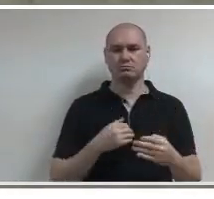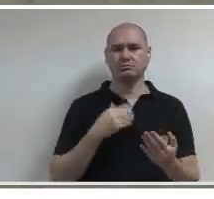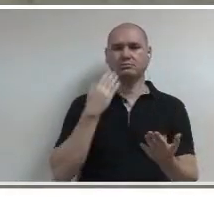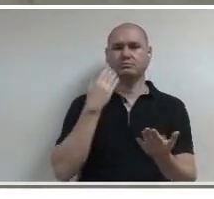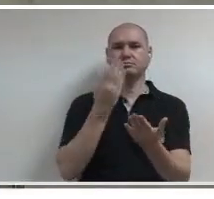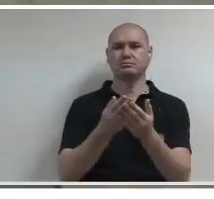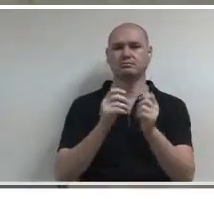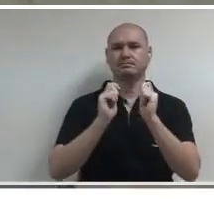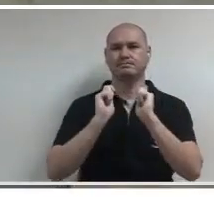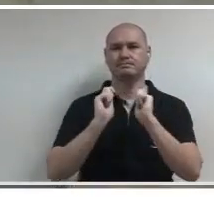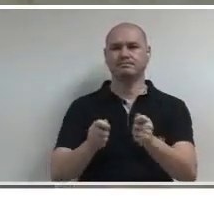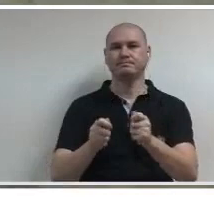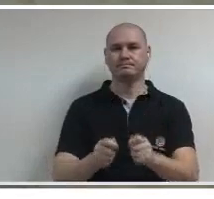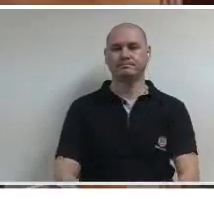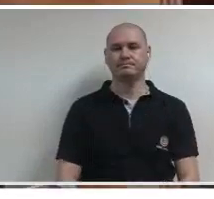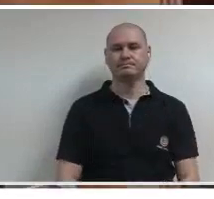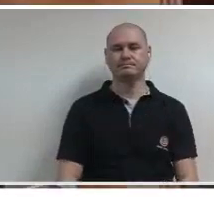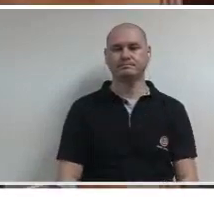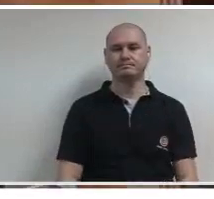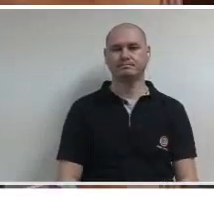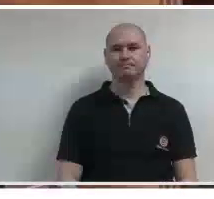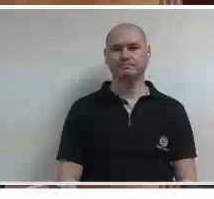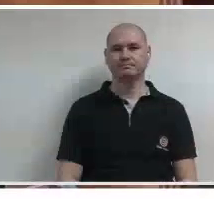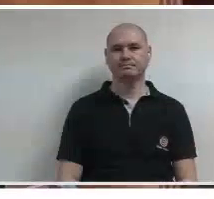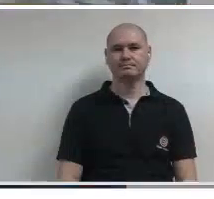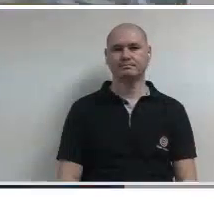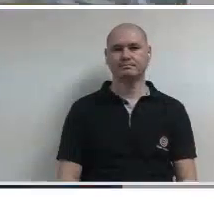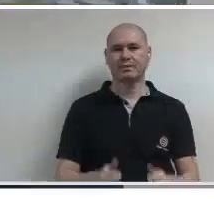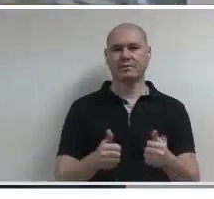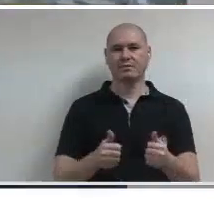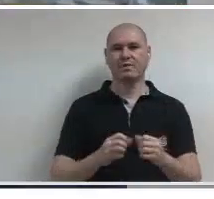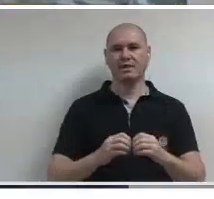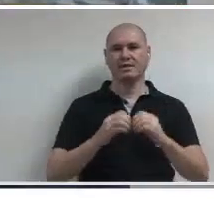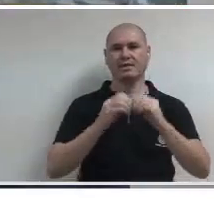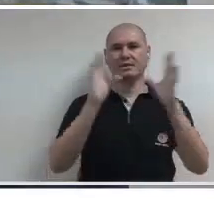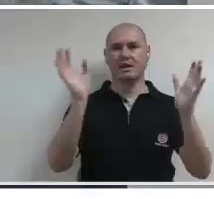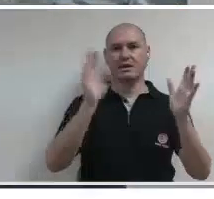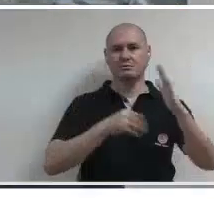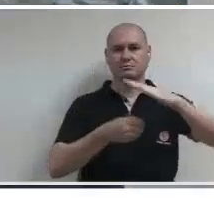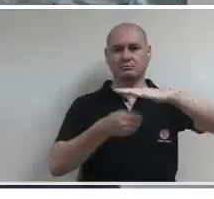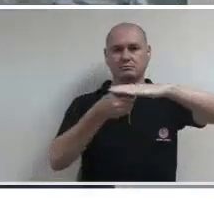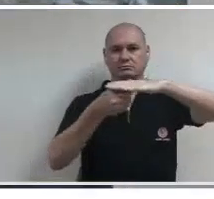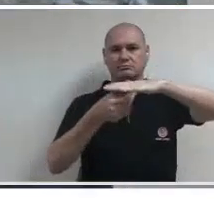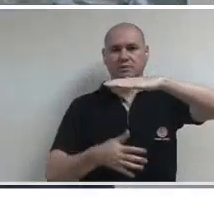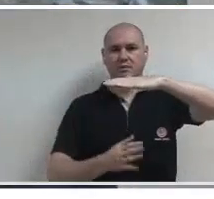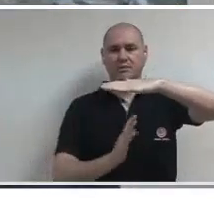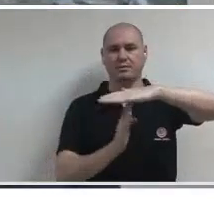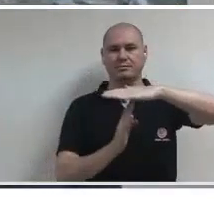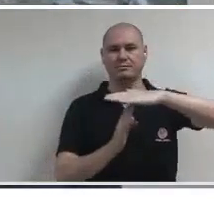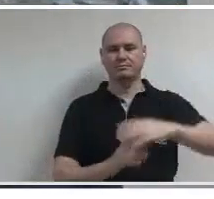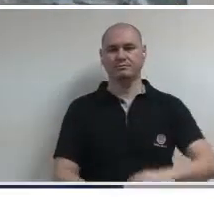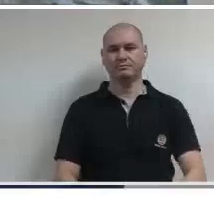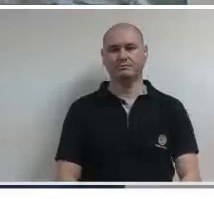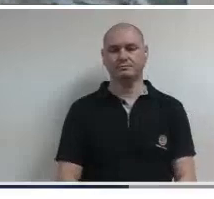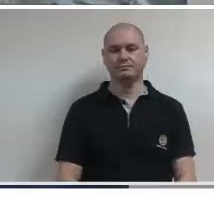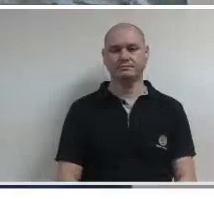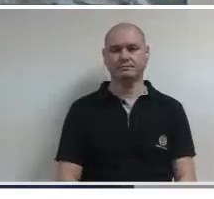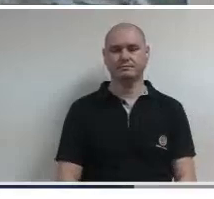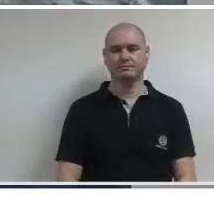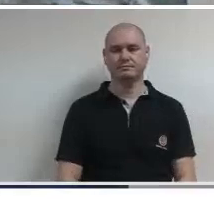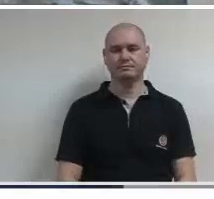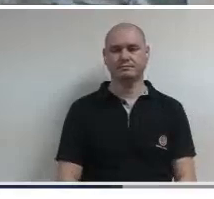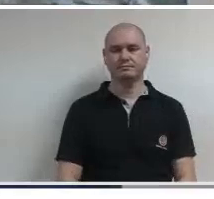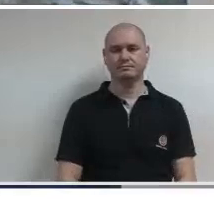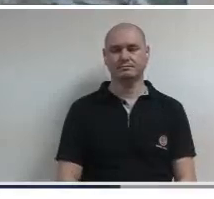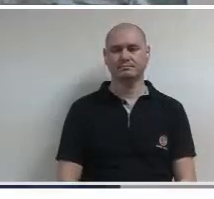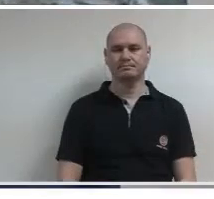ciudadanía, por amor con el secretario ya Rosanduma. Buen día, amante ministro, ministra